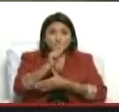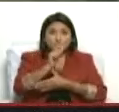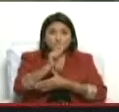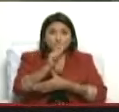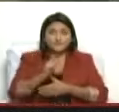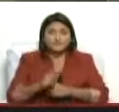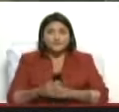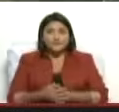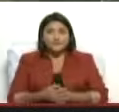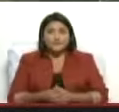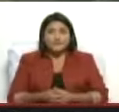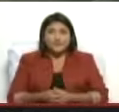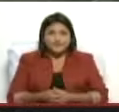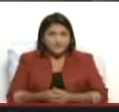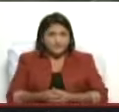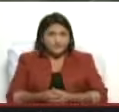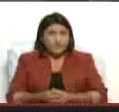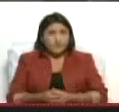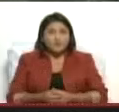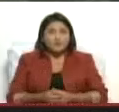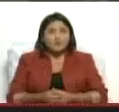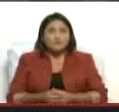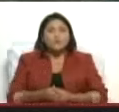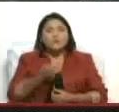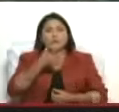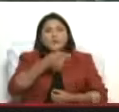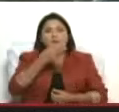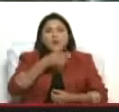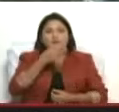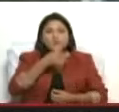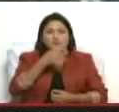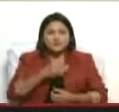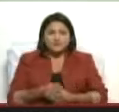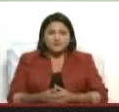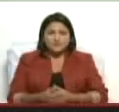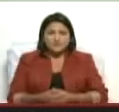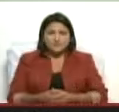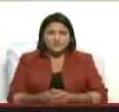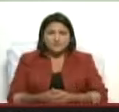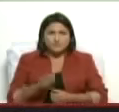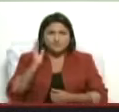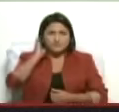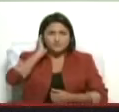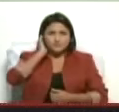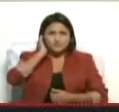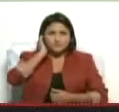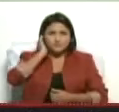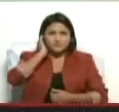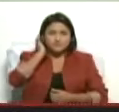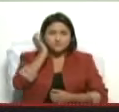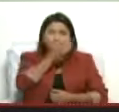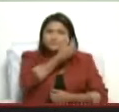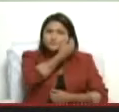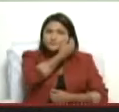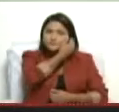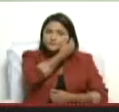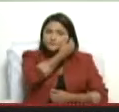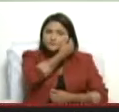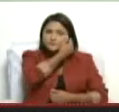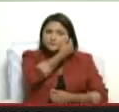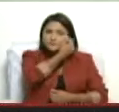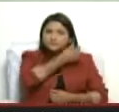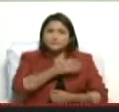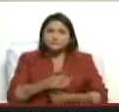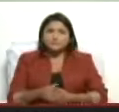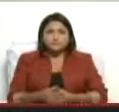telesur Buenas tardes fiscal Buenas tardes a todos eh fiscal usted ha mencionado el caso conspiración brasalete